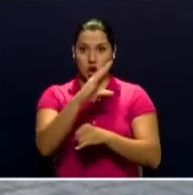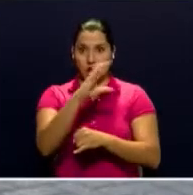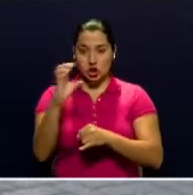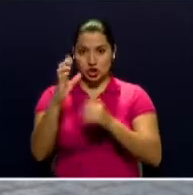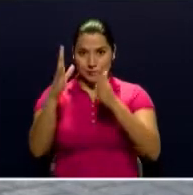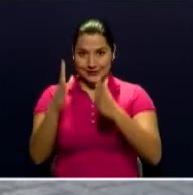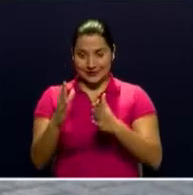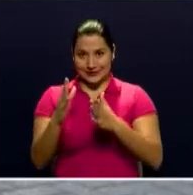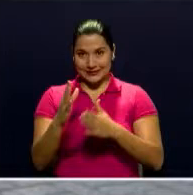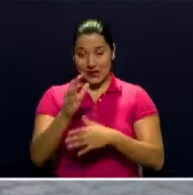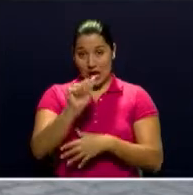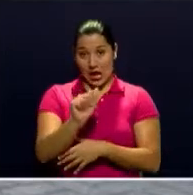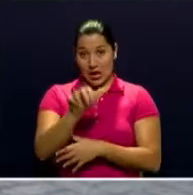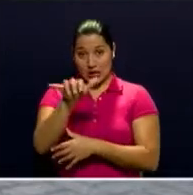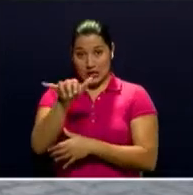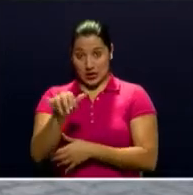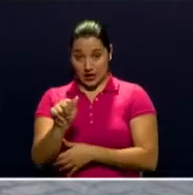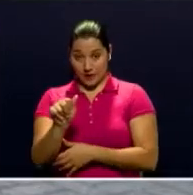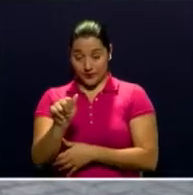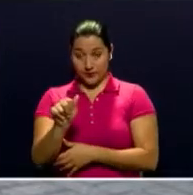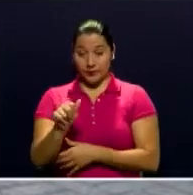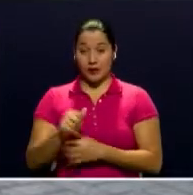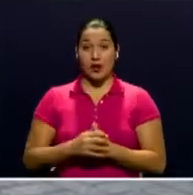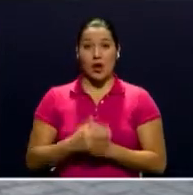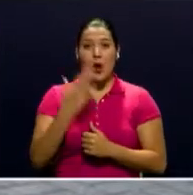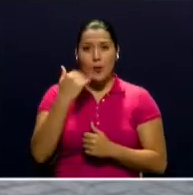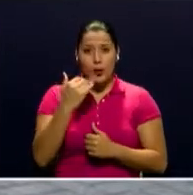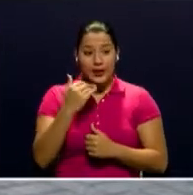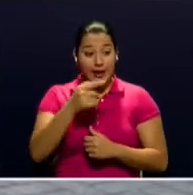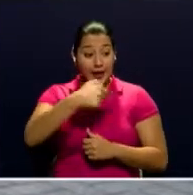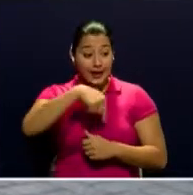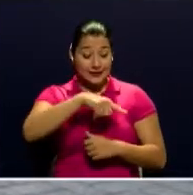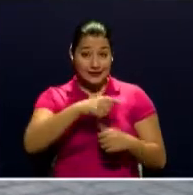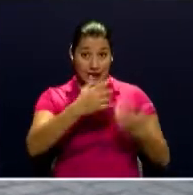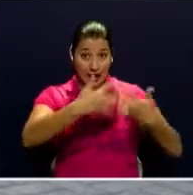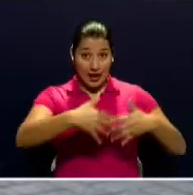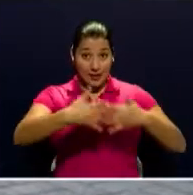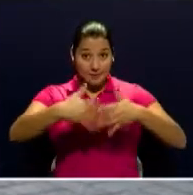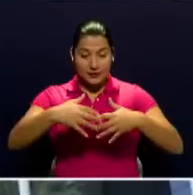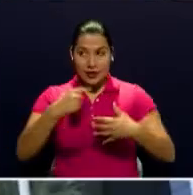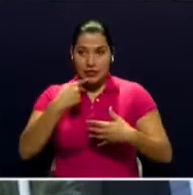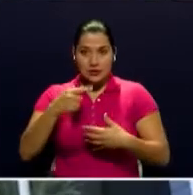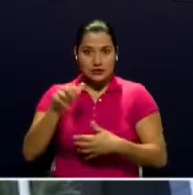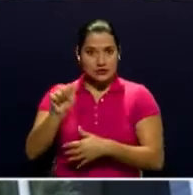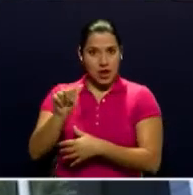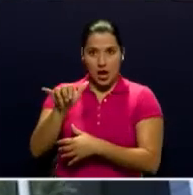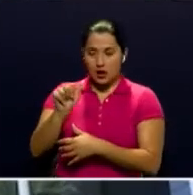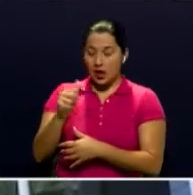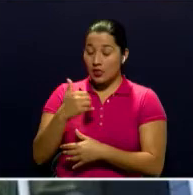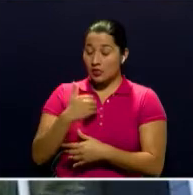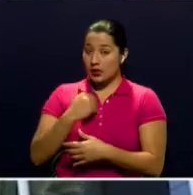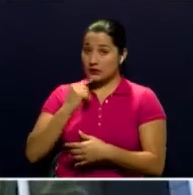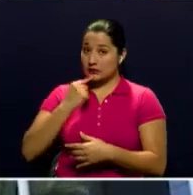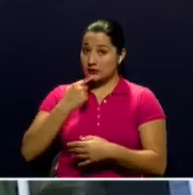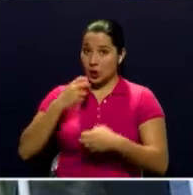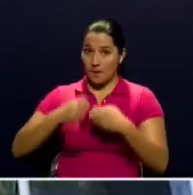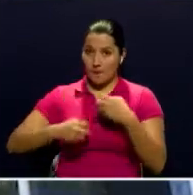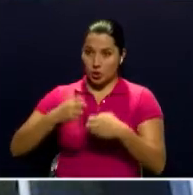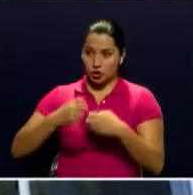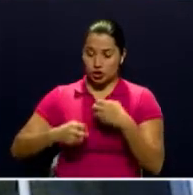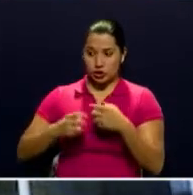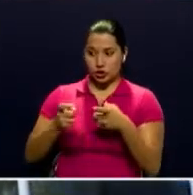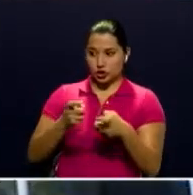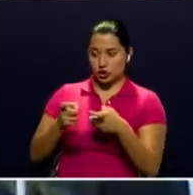de Acueductos y Alcantarillados. Los empresarios señalan que la entidad tiene gravísimos problemas de gestión que